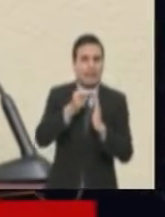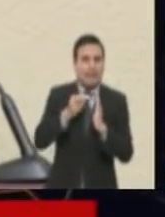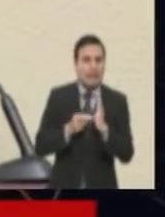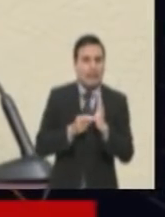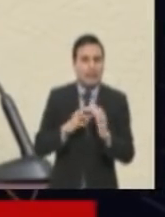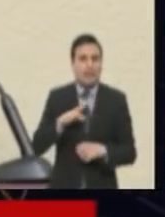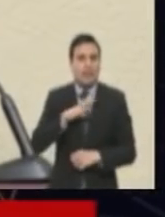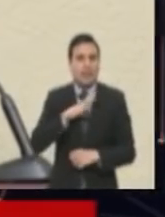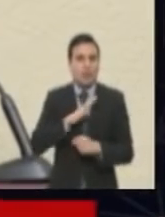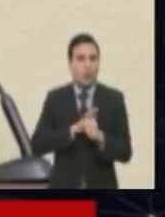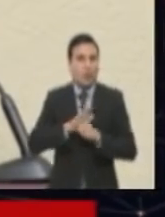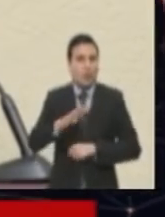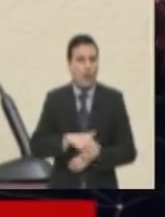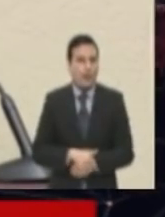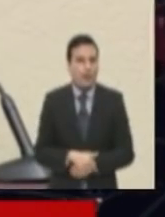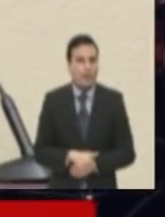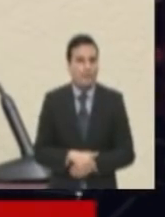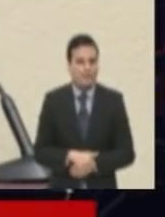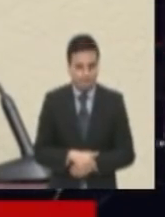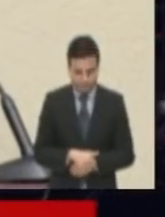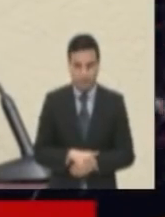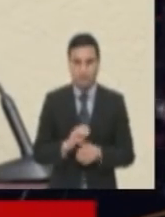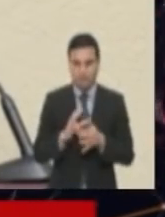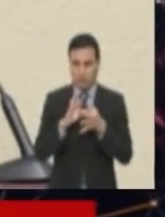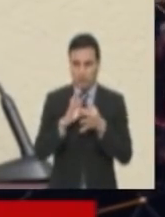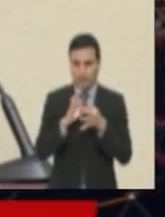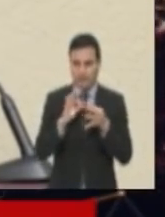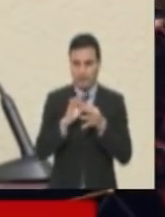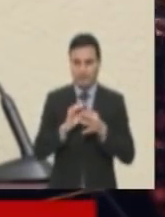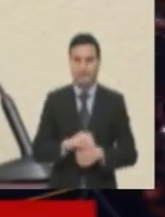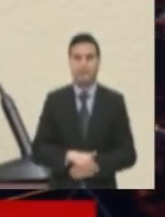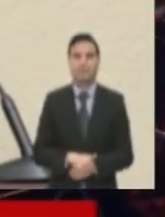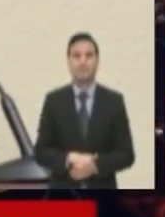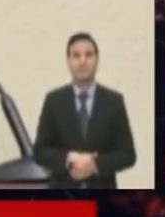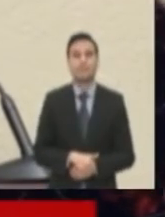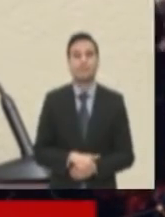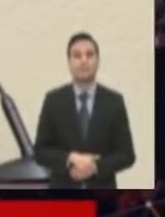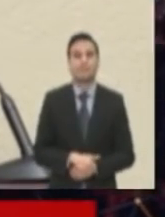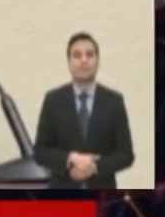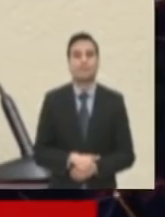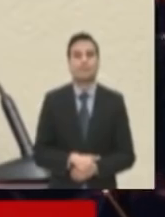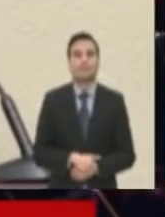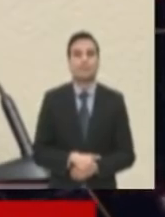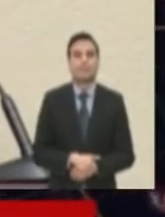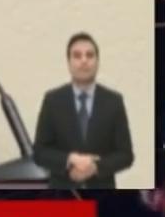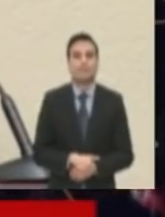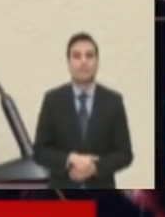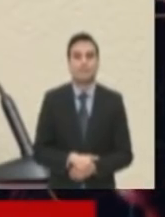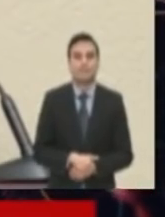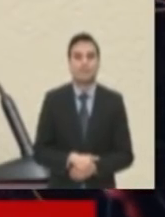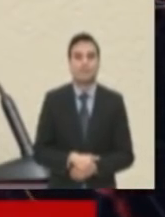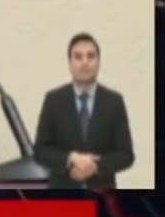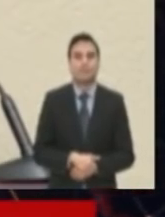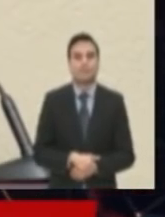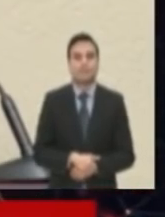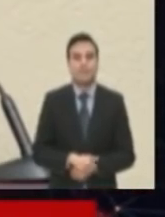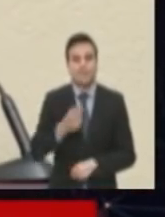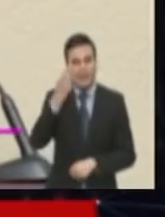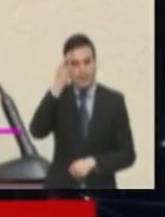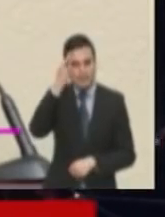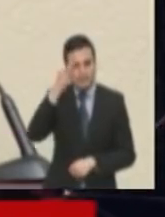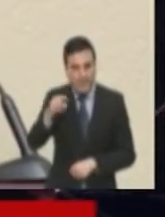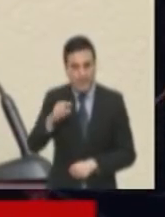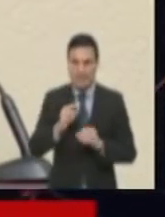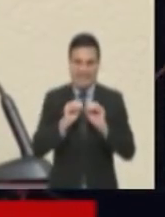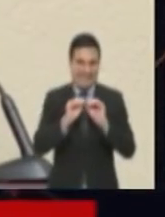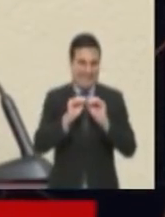arriesgado, impronta, una actitud muy cerrada, la del Consejo, de no haber